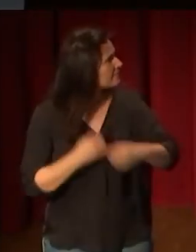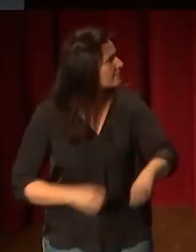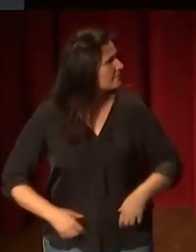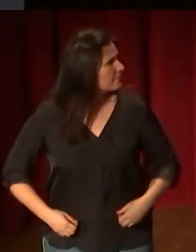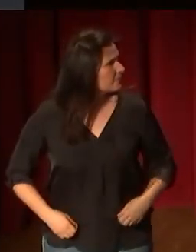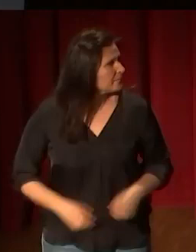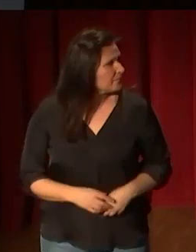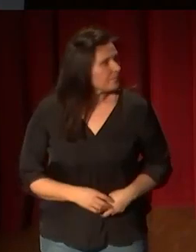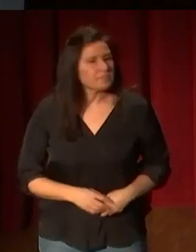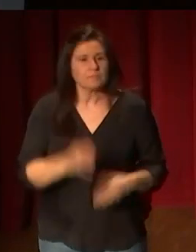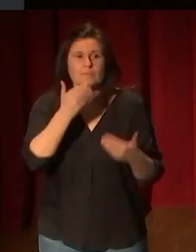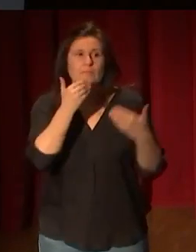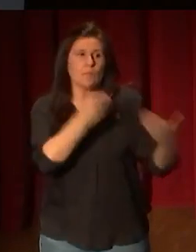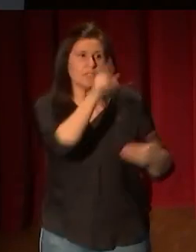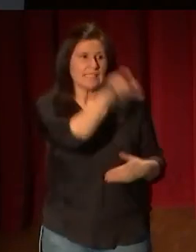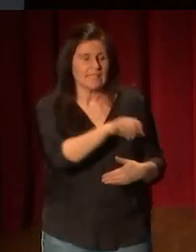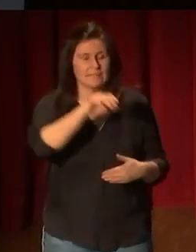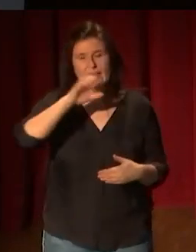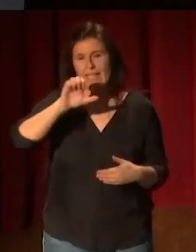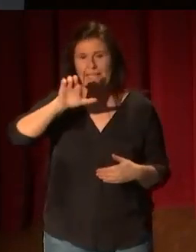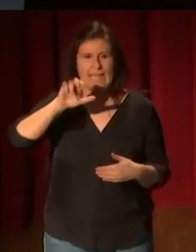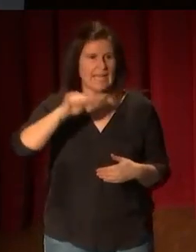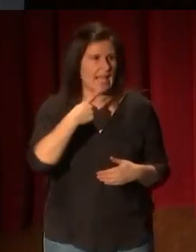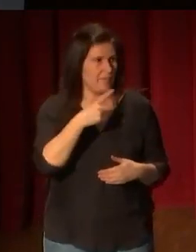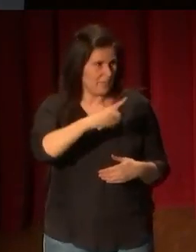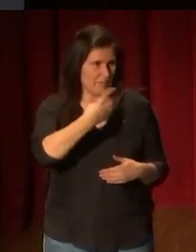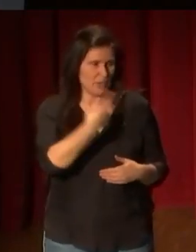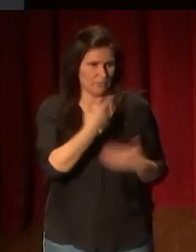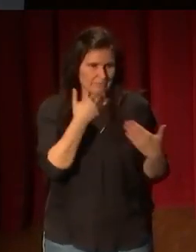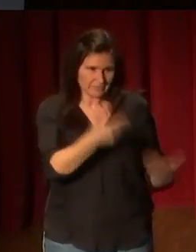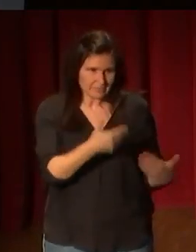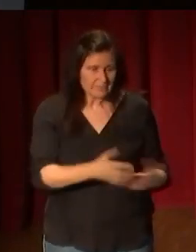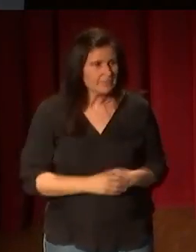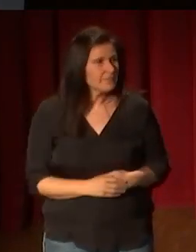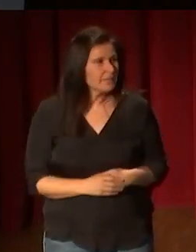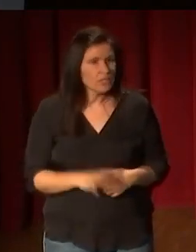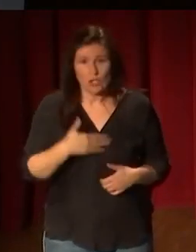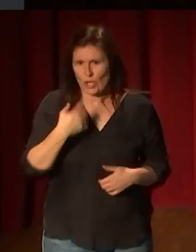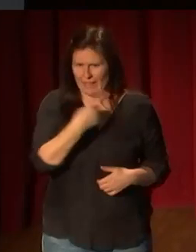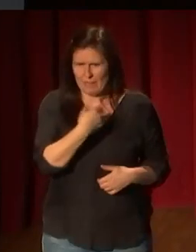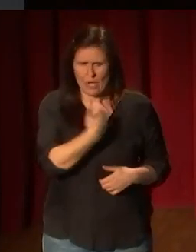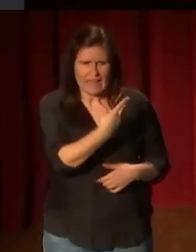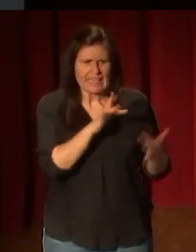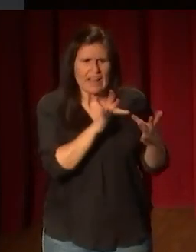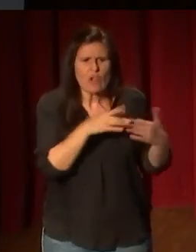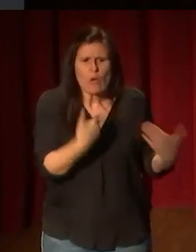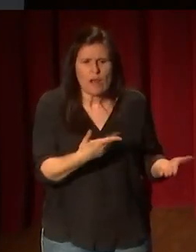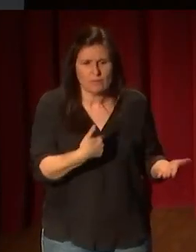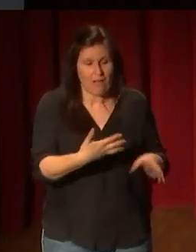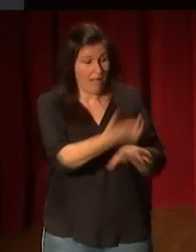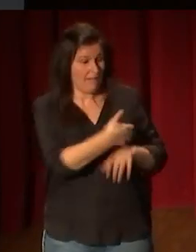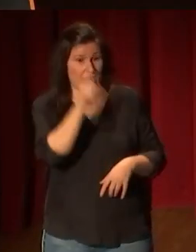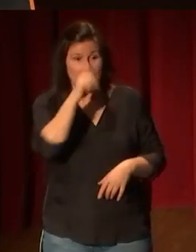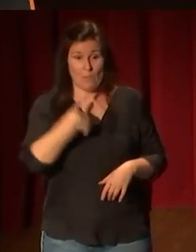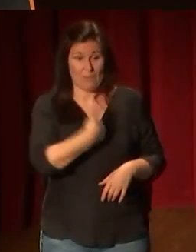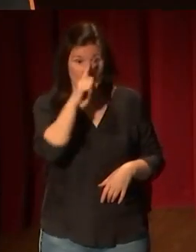bueno muchísimas gracias a elena en primer lugar me ha querido decirlo pero la relación que nos une es que fui su profesora